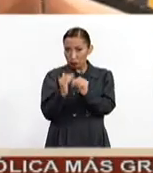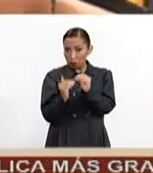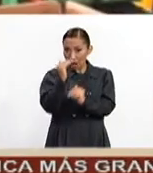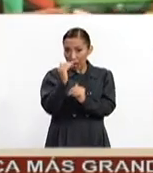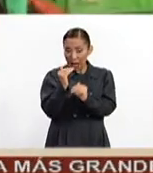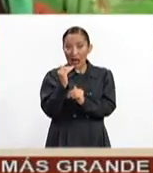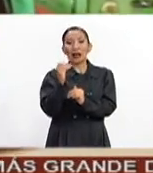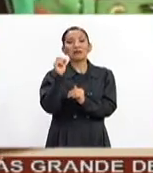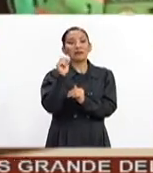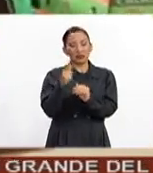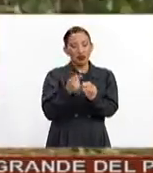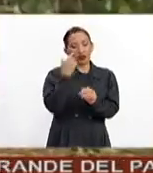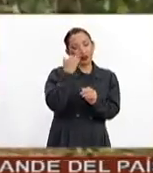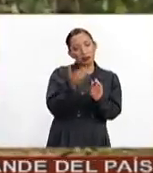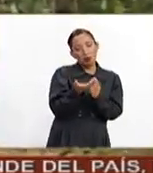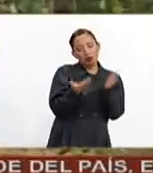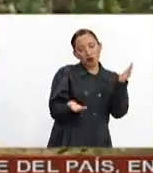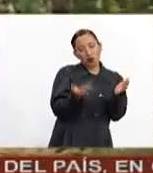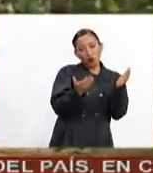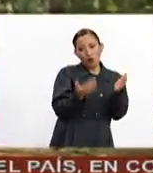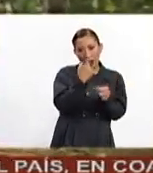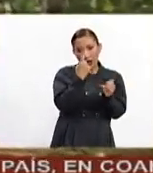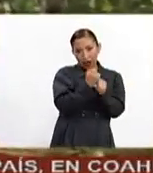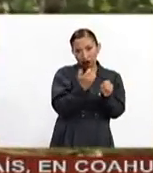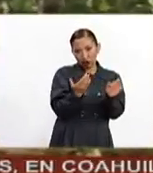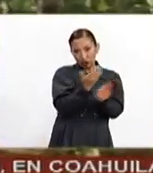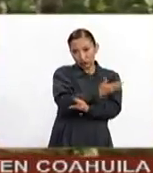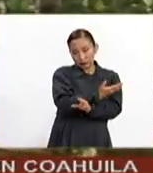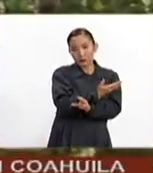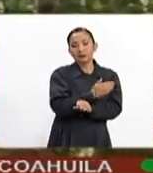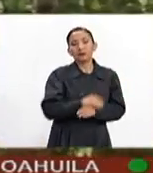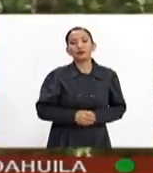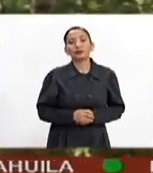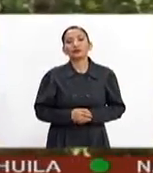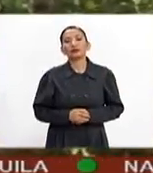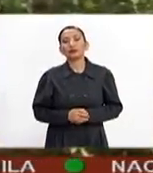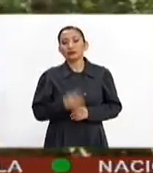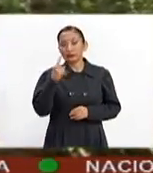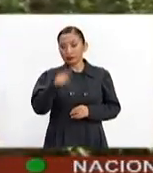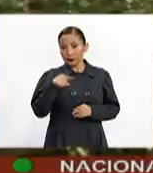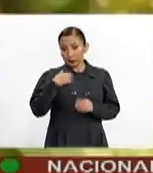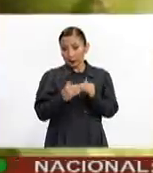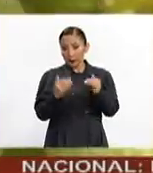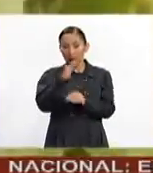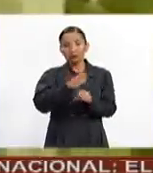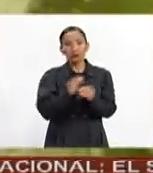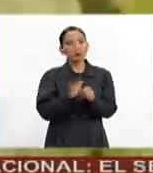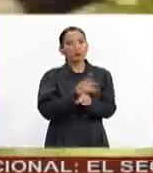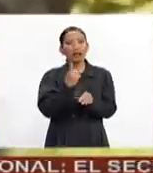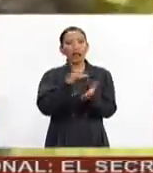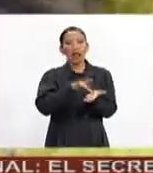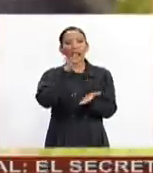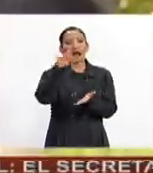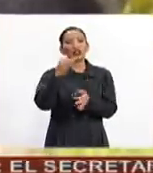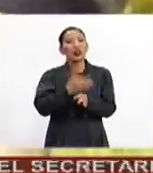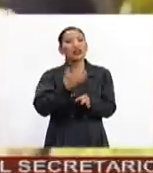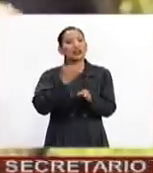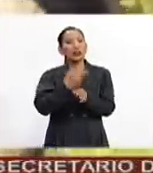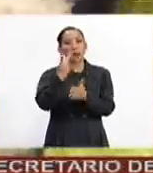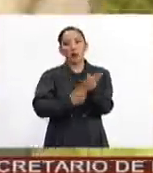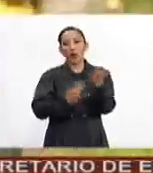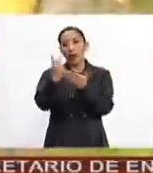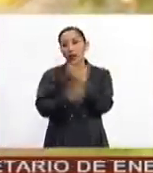4.3% respecto al mismo periodo, pero del año pasado. Este incremento se logró gracias a la actual